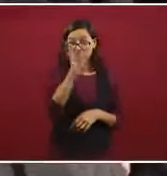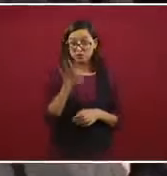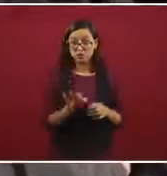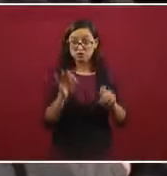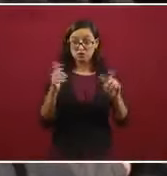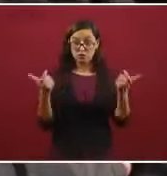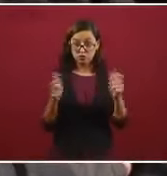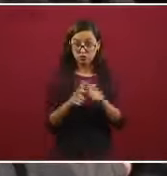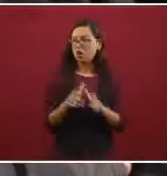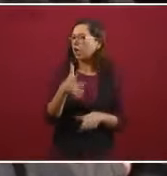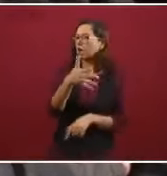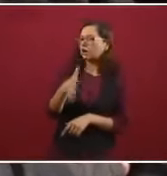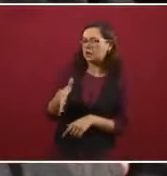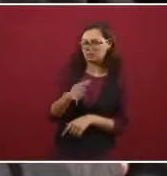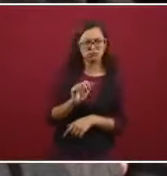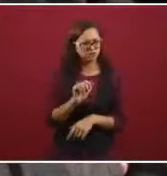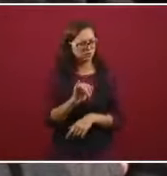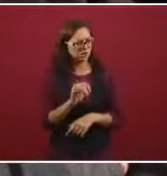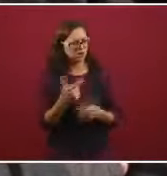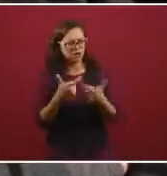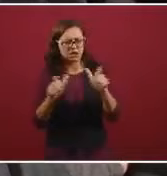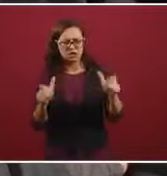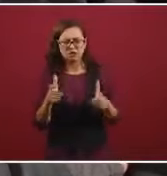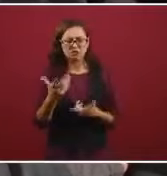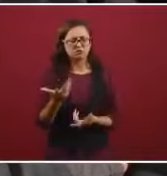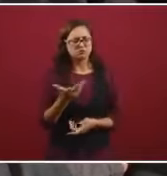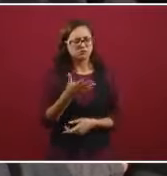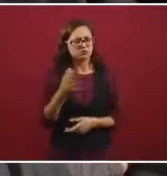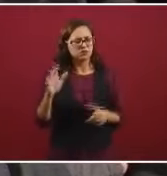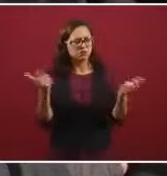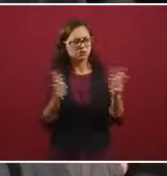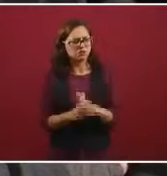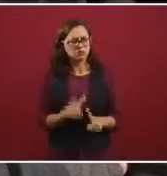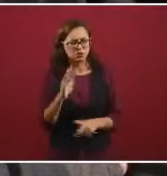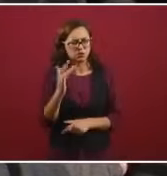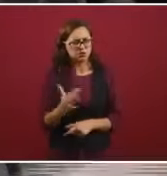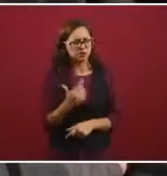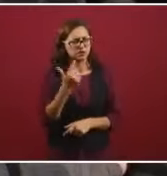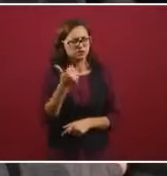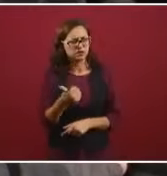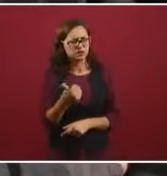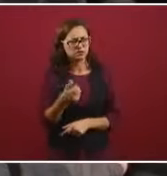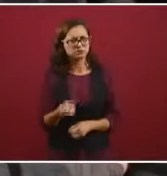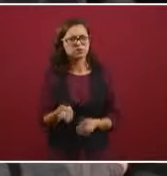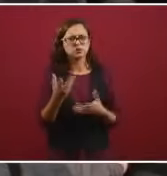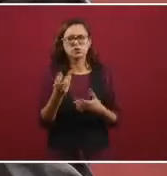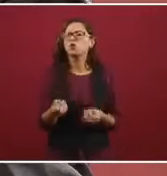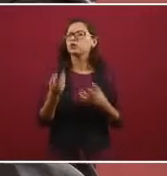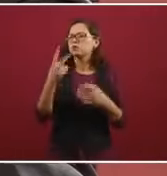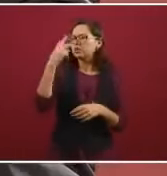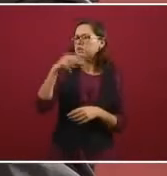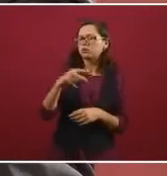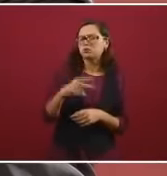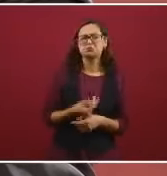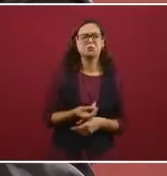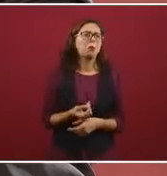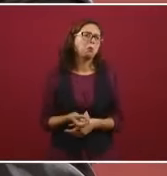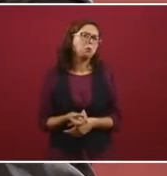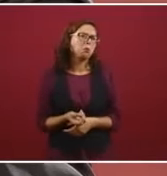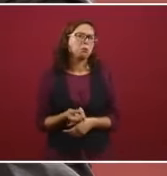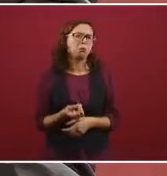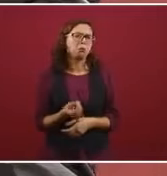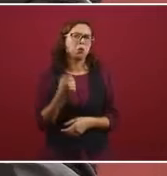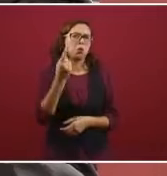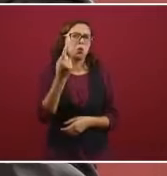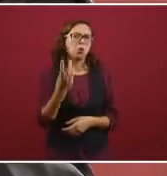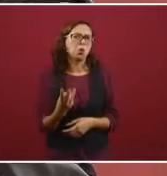sí. Pero ¿de cuánto de ese 56% son mexicanos? Un tercio, más o menos.